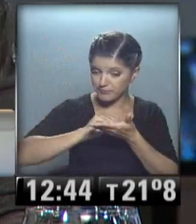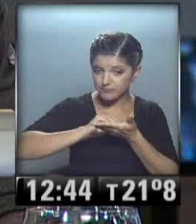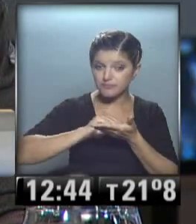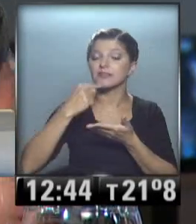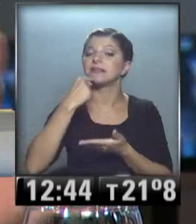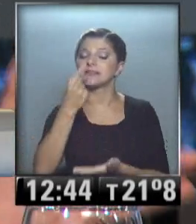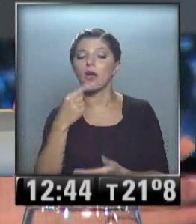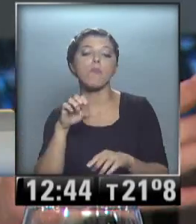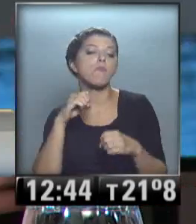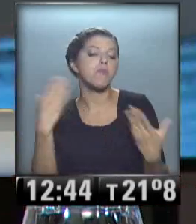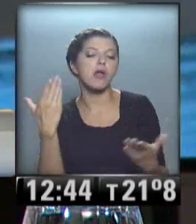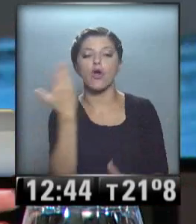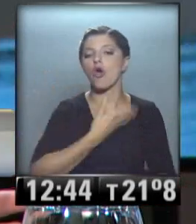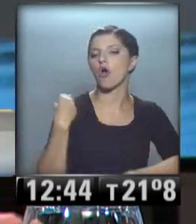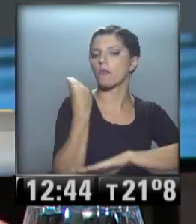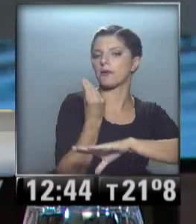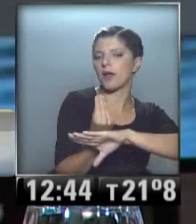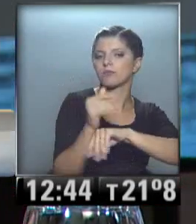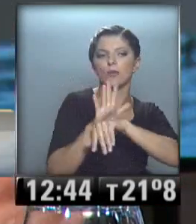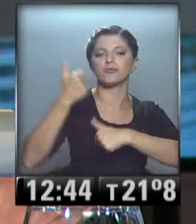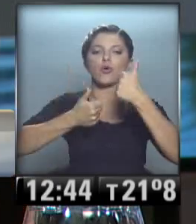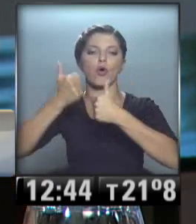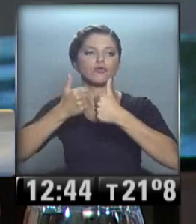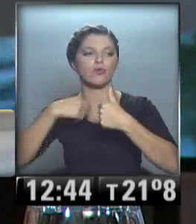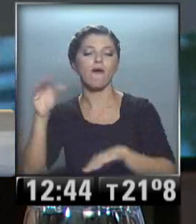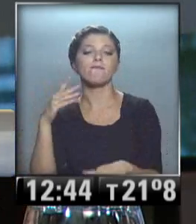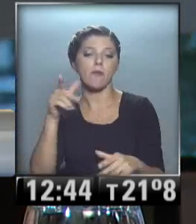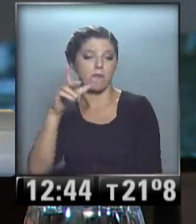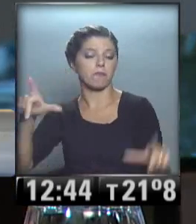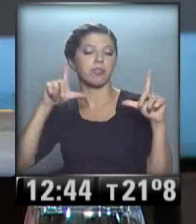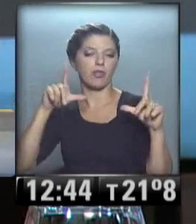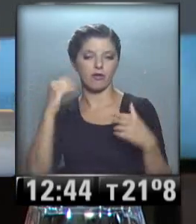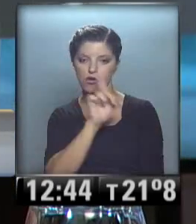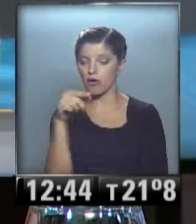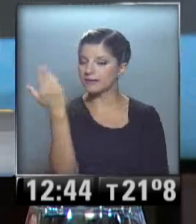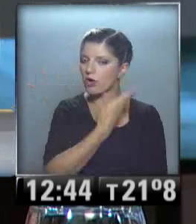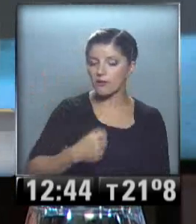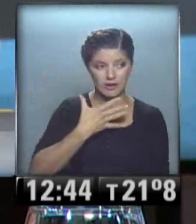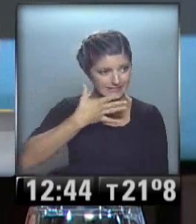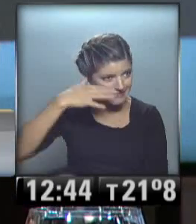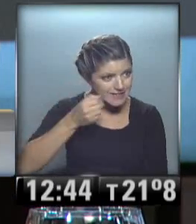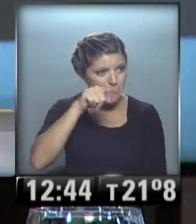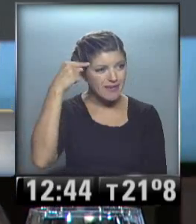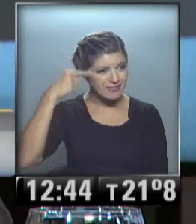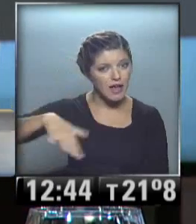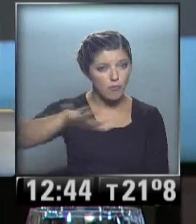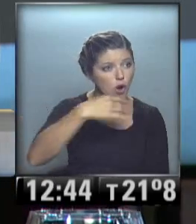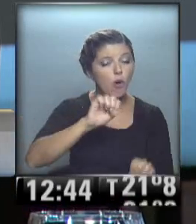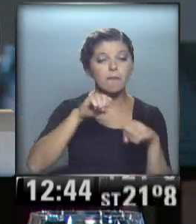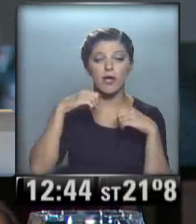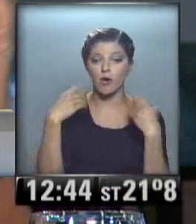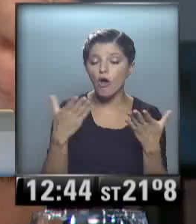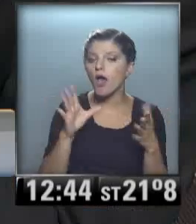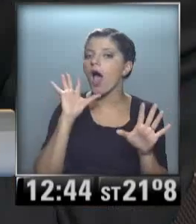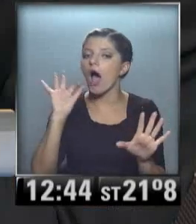momento, decía, bueno, gobernar no es un concurso de popularidad. Si el gobierno decide algo que cree que es beneficioso para la población, aunque